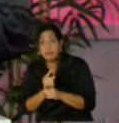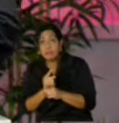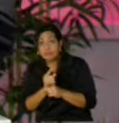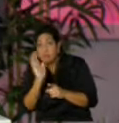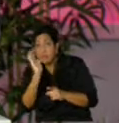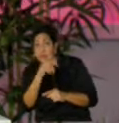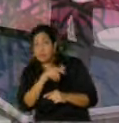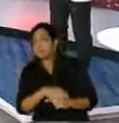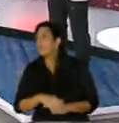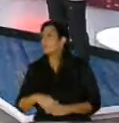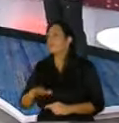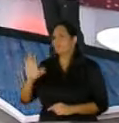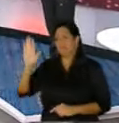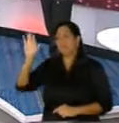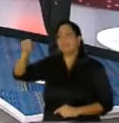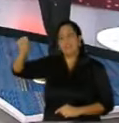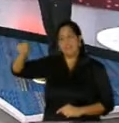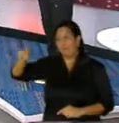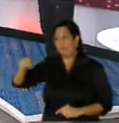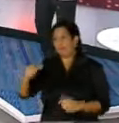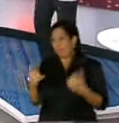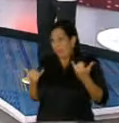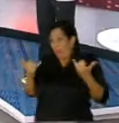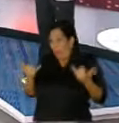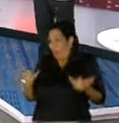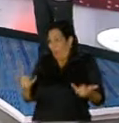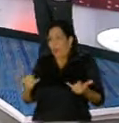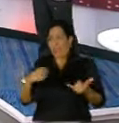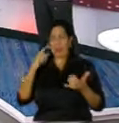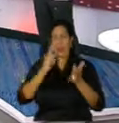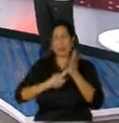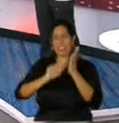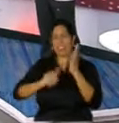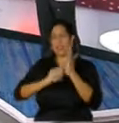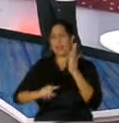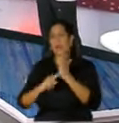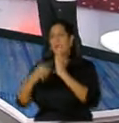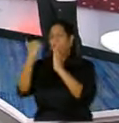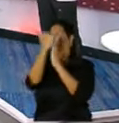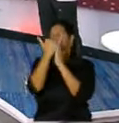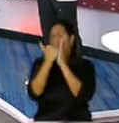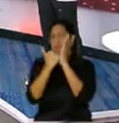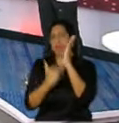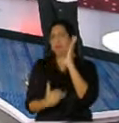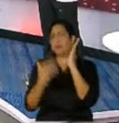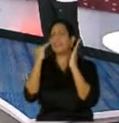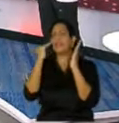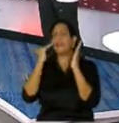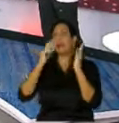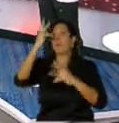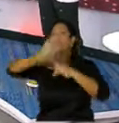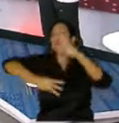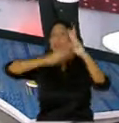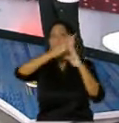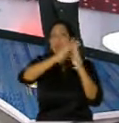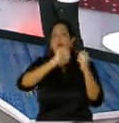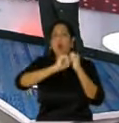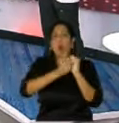me responde? Sí, yo hoy mismo revisé el Johns Hopkins Tracker, ¿verdad? Donde se lleva la información mundial, esta